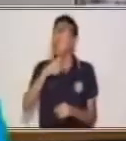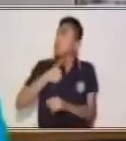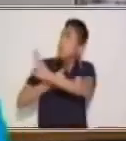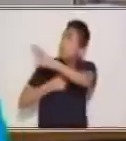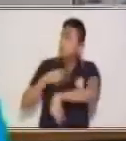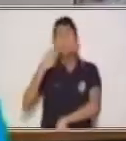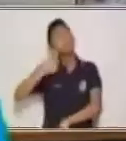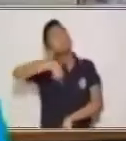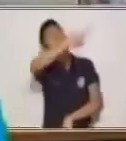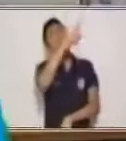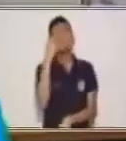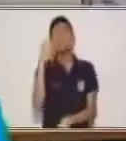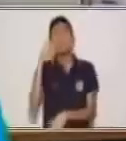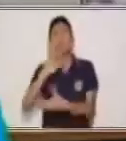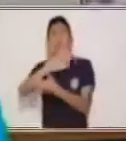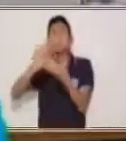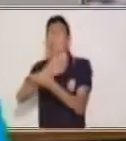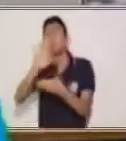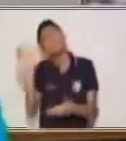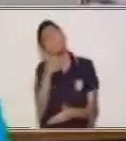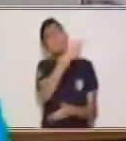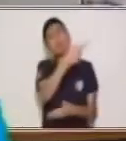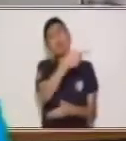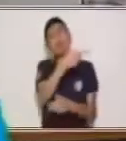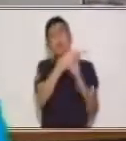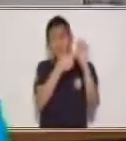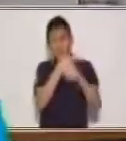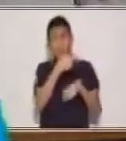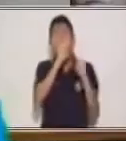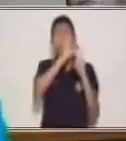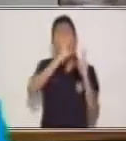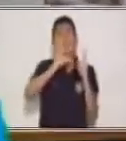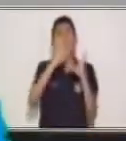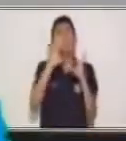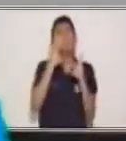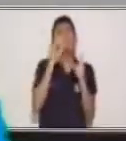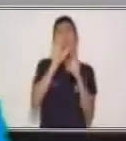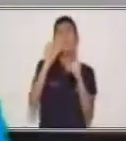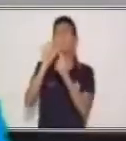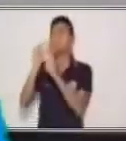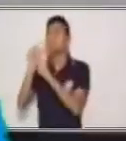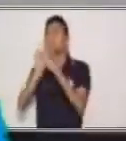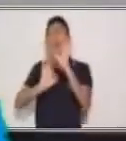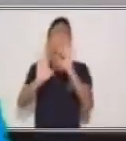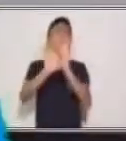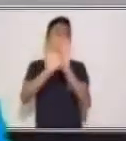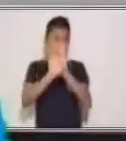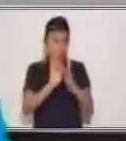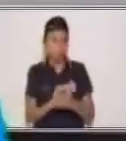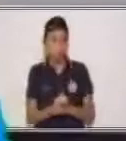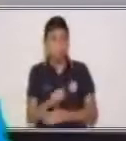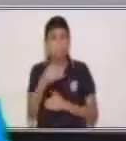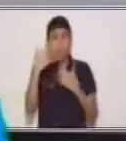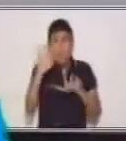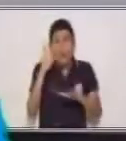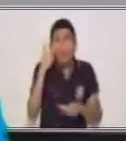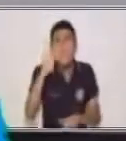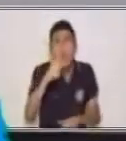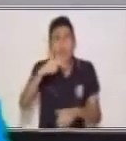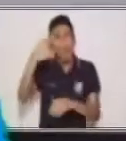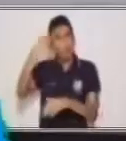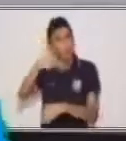lavar los trastos. Nos está dando una instrucción, pero también es una oración. Cuando nosotros les decimos, por ejemplo, ¿ya vieron la